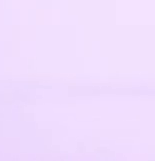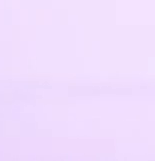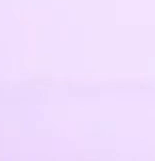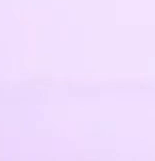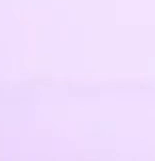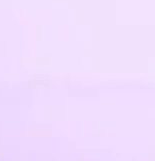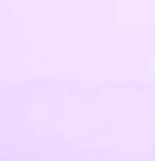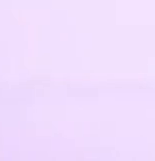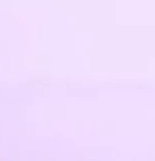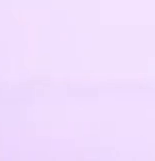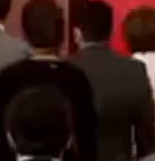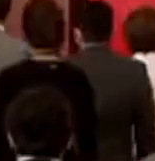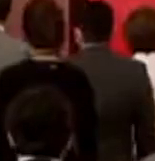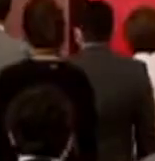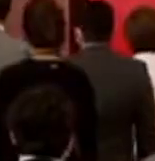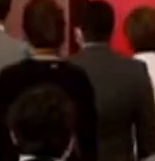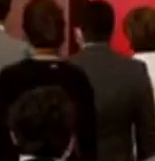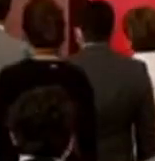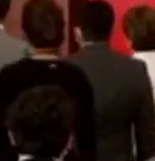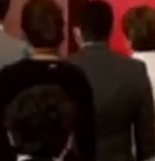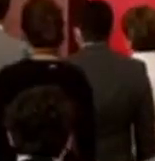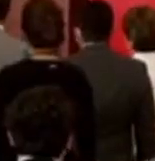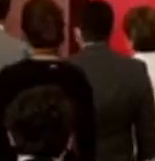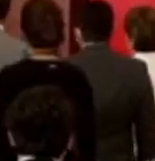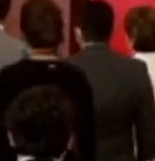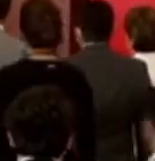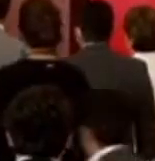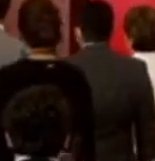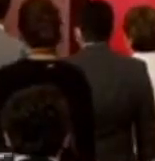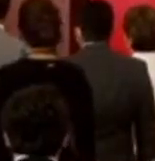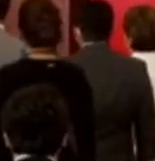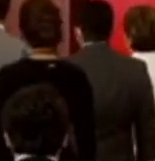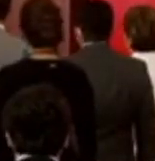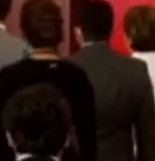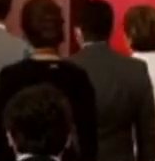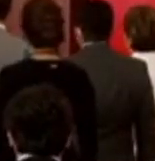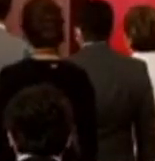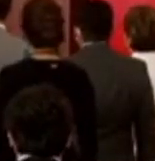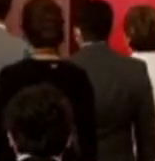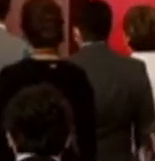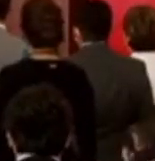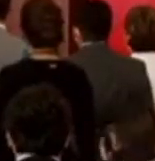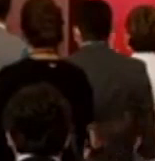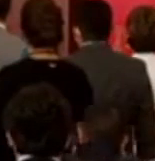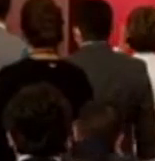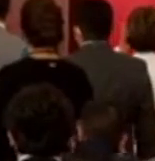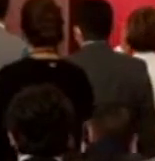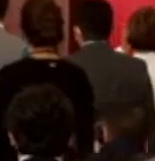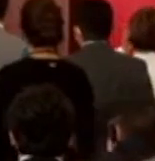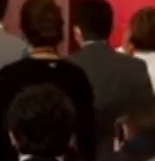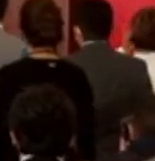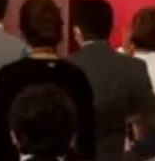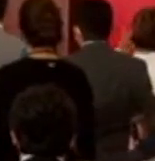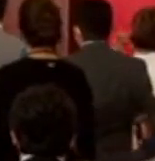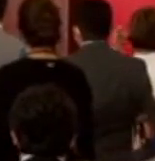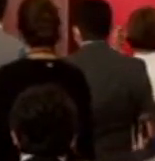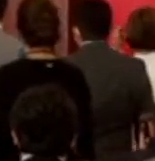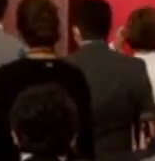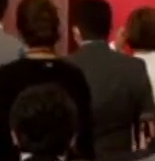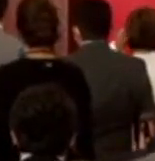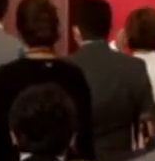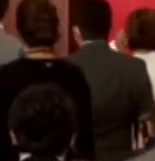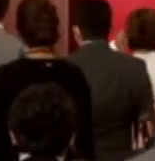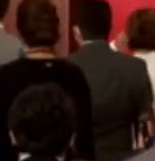prosperidad de la Unión y el bien y la prosperidad de nuestro pueblo,